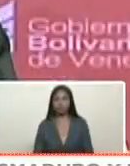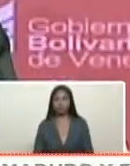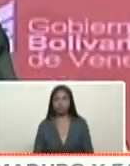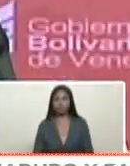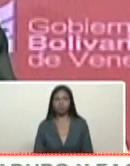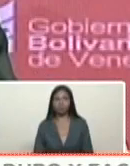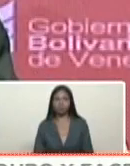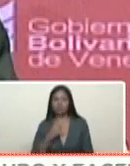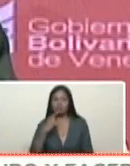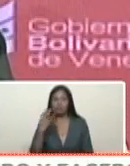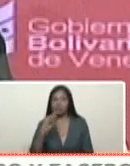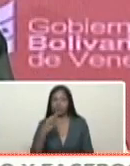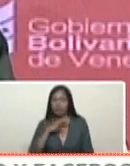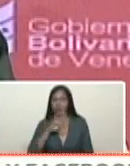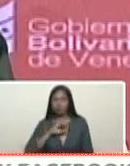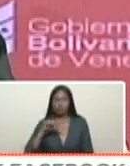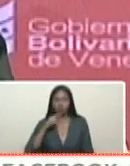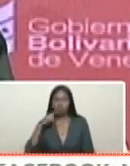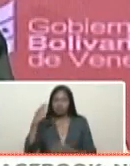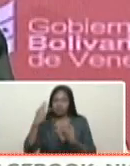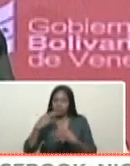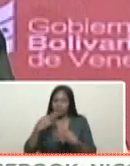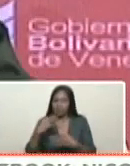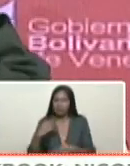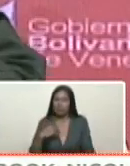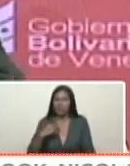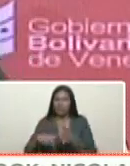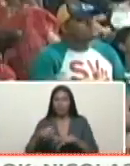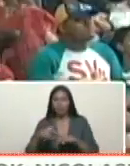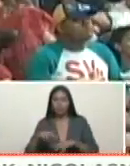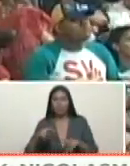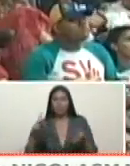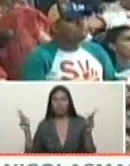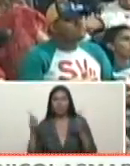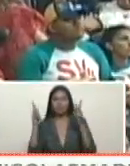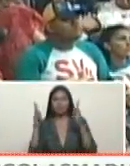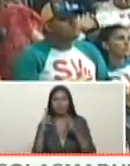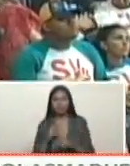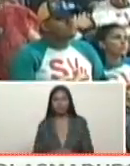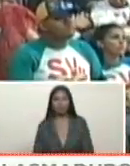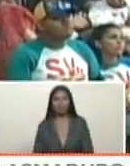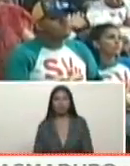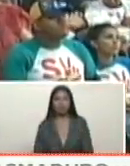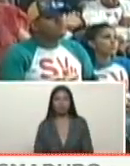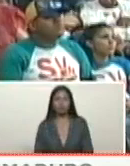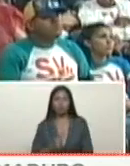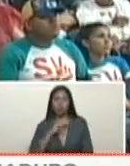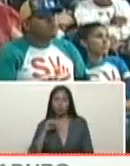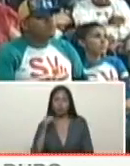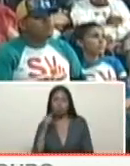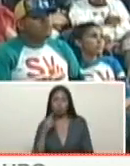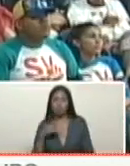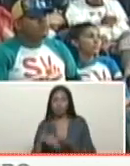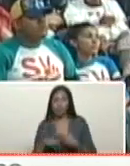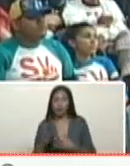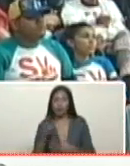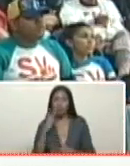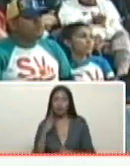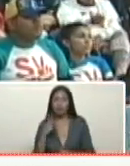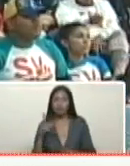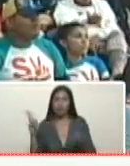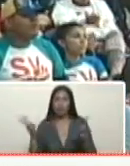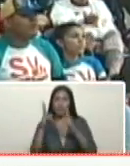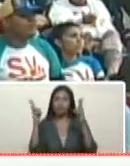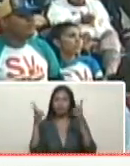Palabra cierta, decimos desde acá. Producir es vencer. Y nosotros vamos a